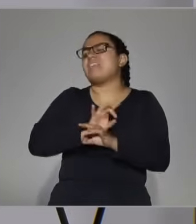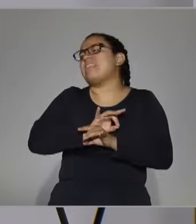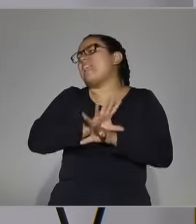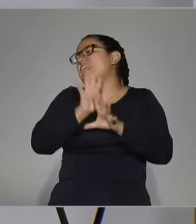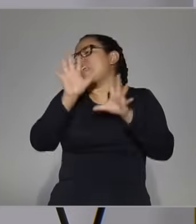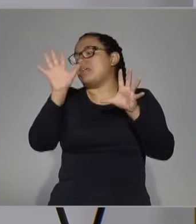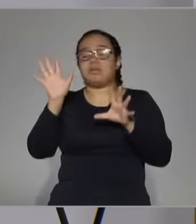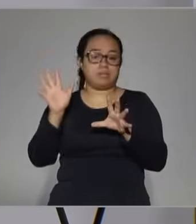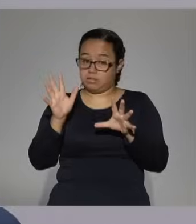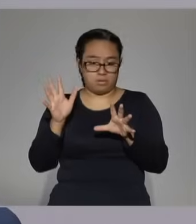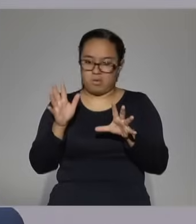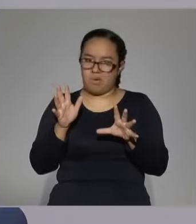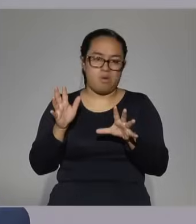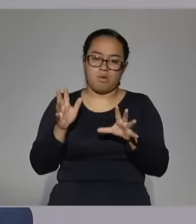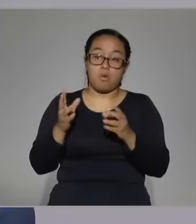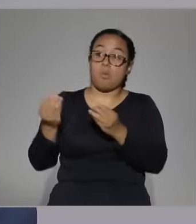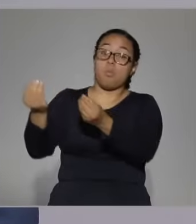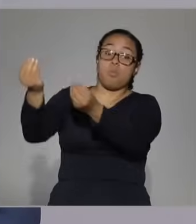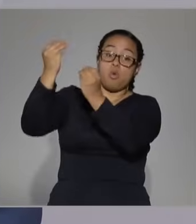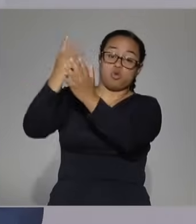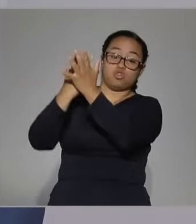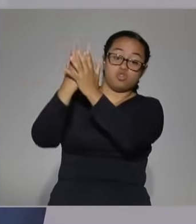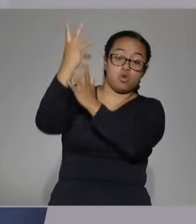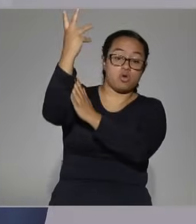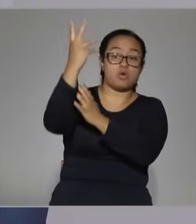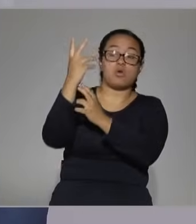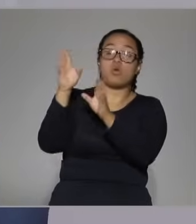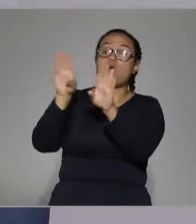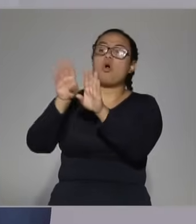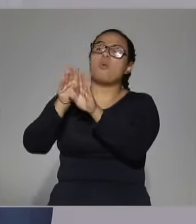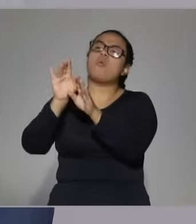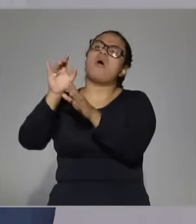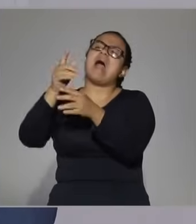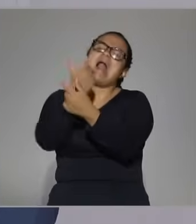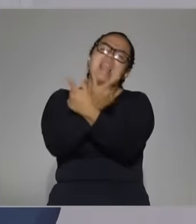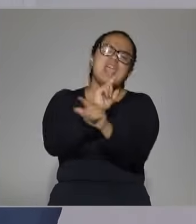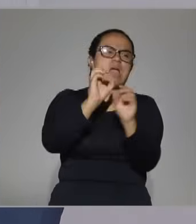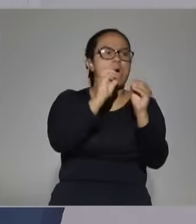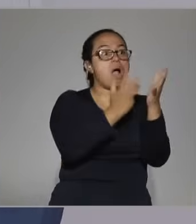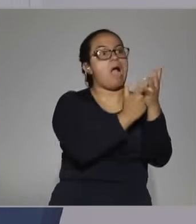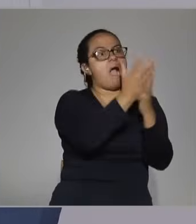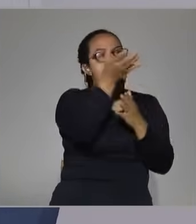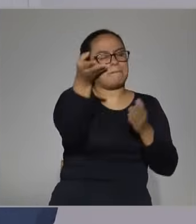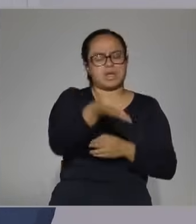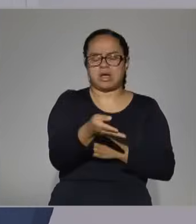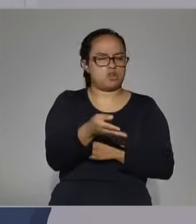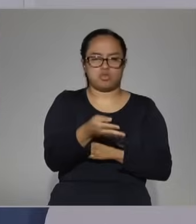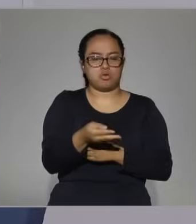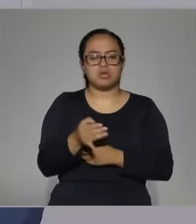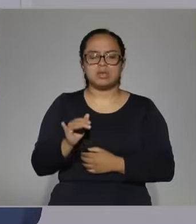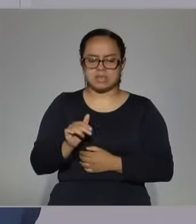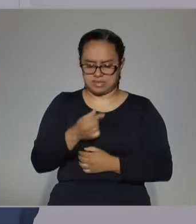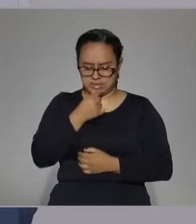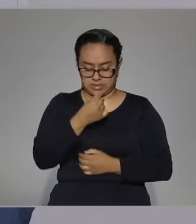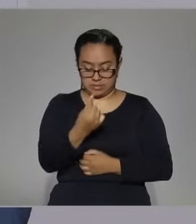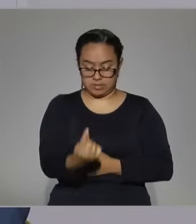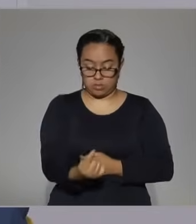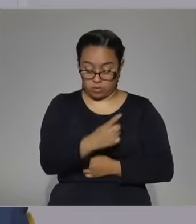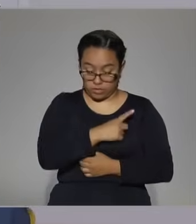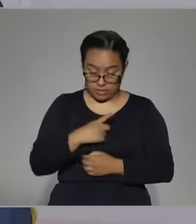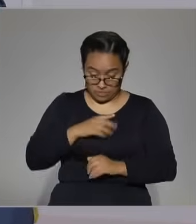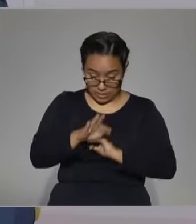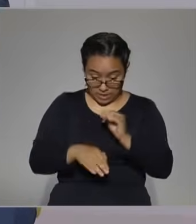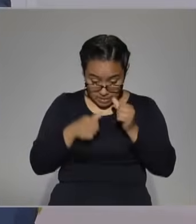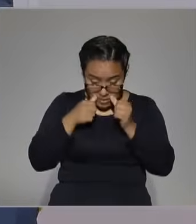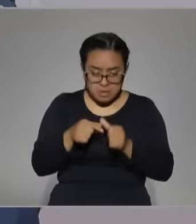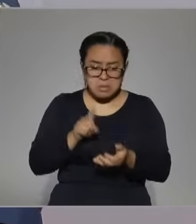creo que ni tanto ni de uno ni del otro. Dicen, ¿no? Sino sí necesitan los niños, un niño bien atendido no da